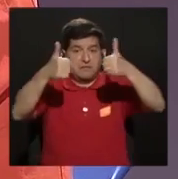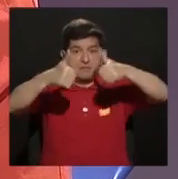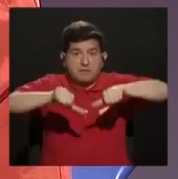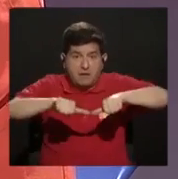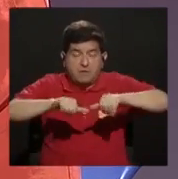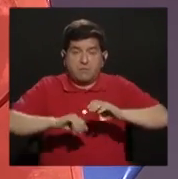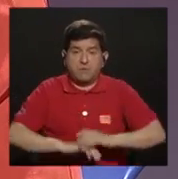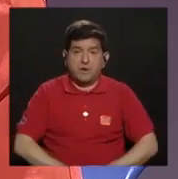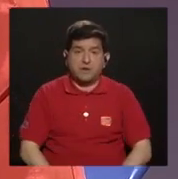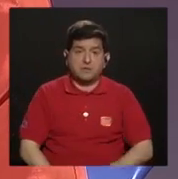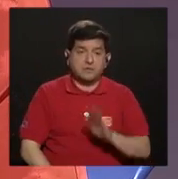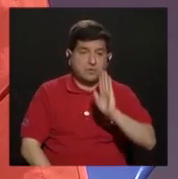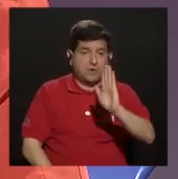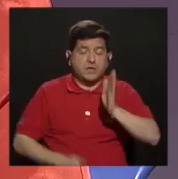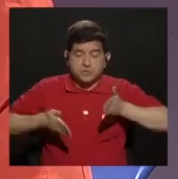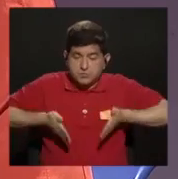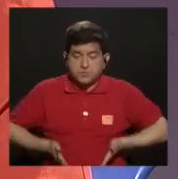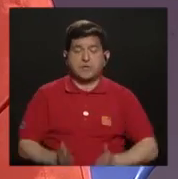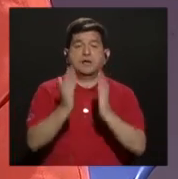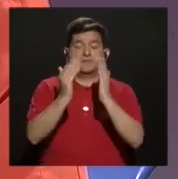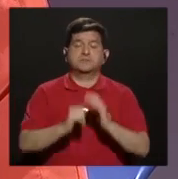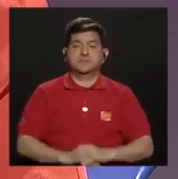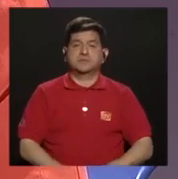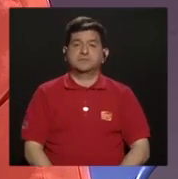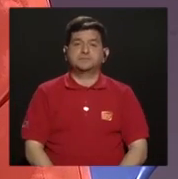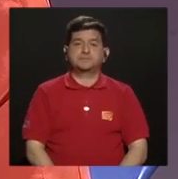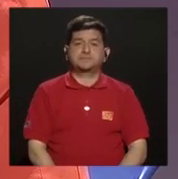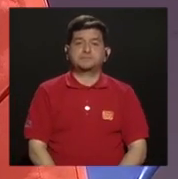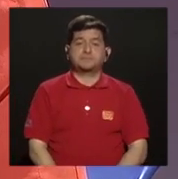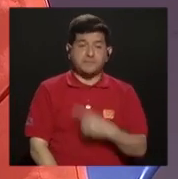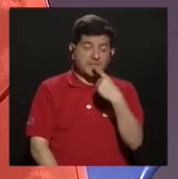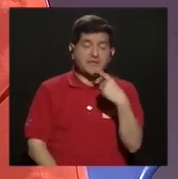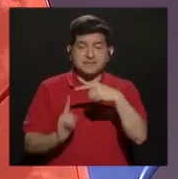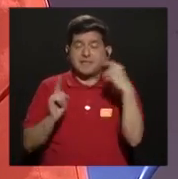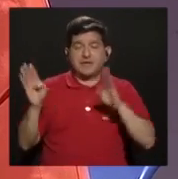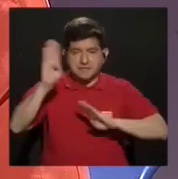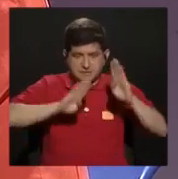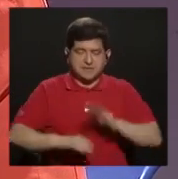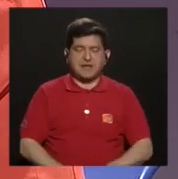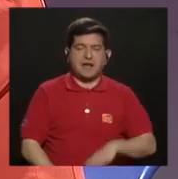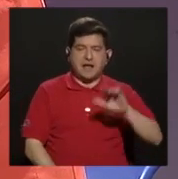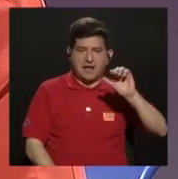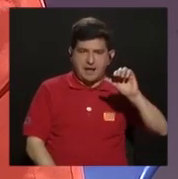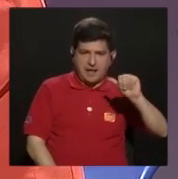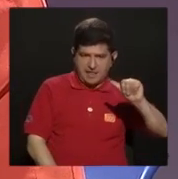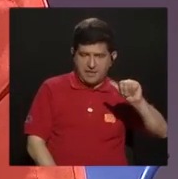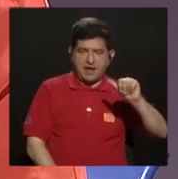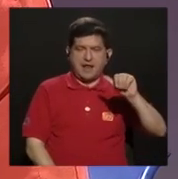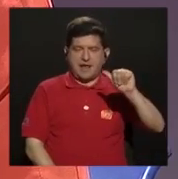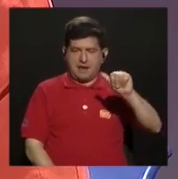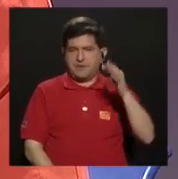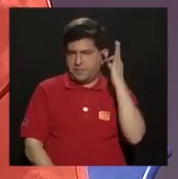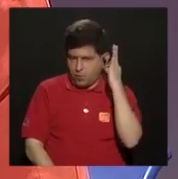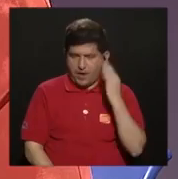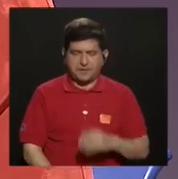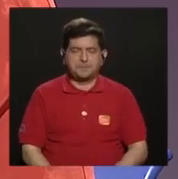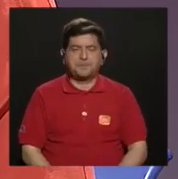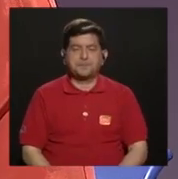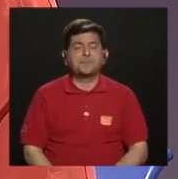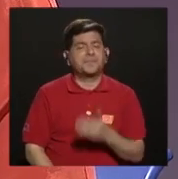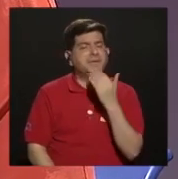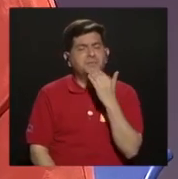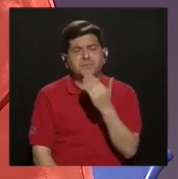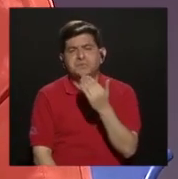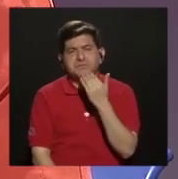el nacimiento, dice él, según la biología. Adriana Álvarez, es una opinión, porque no es una pregunta.